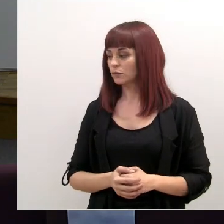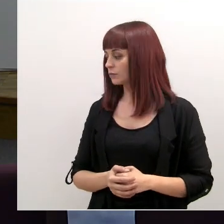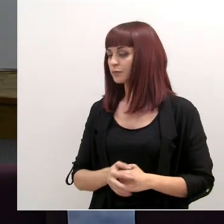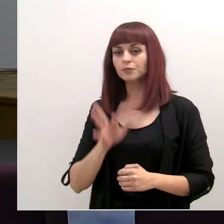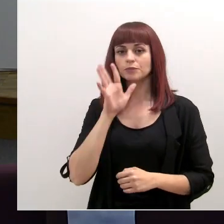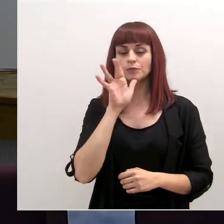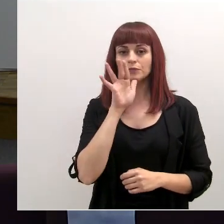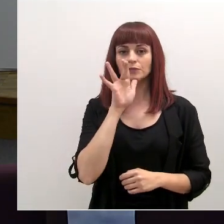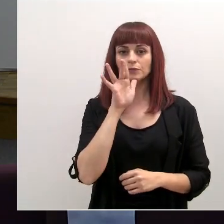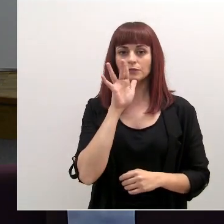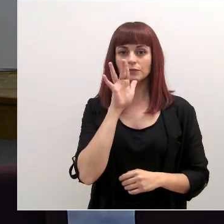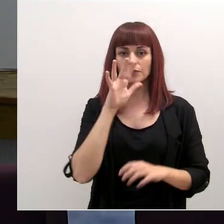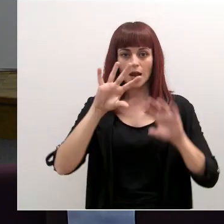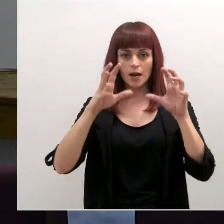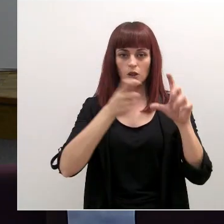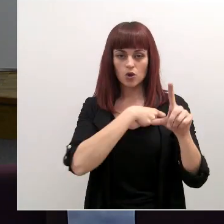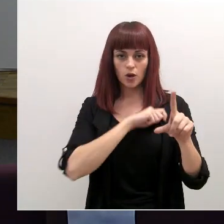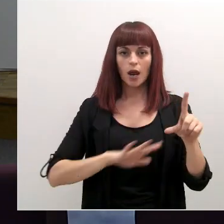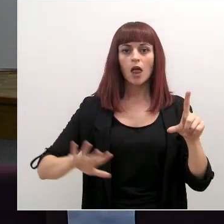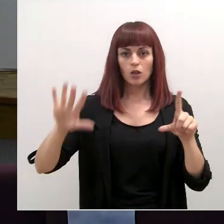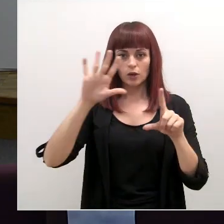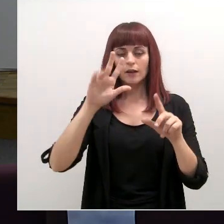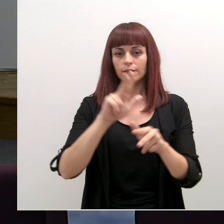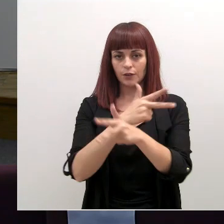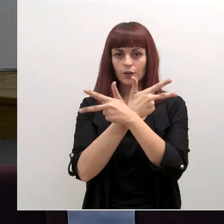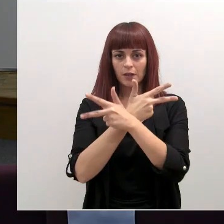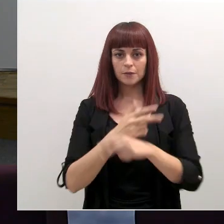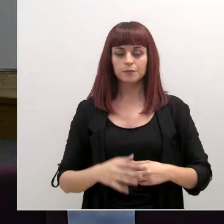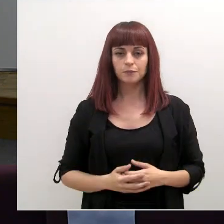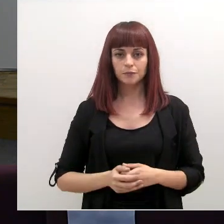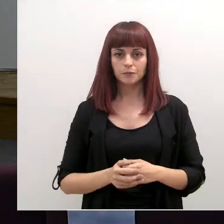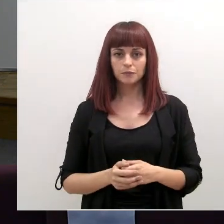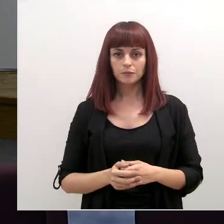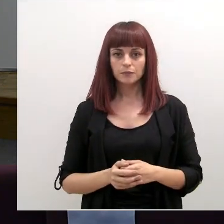A continuación damos paso a Radio Nacional, que interviene por videollamada.